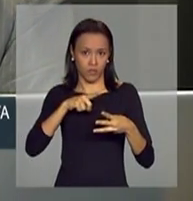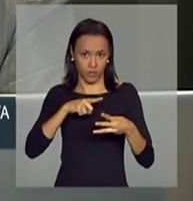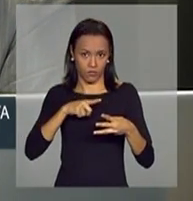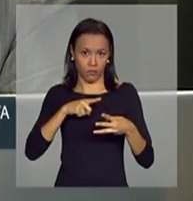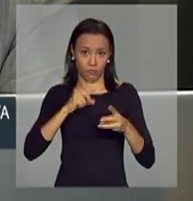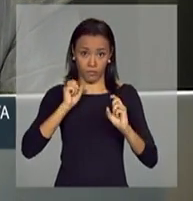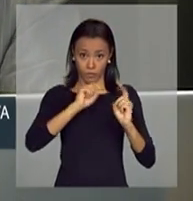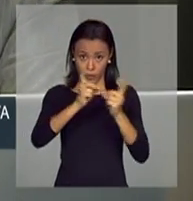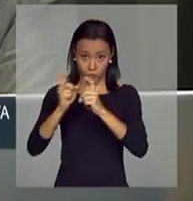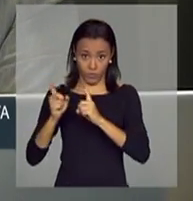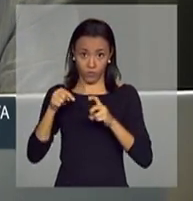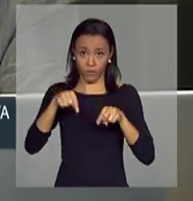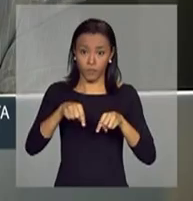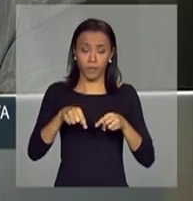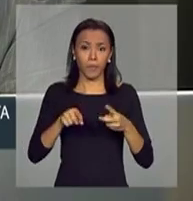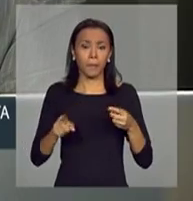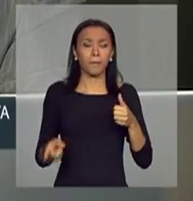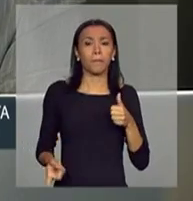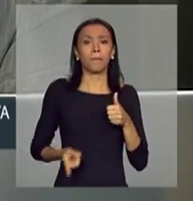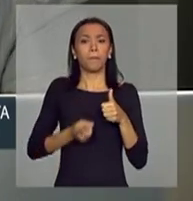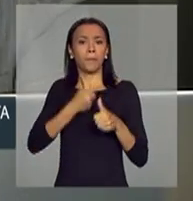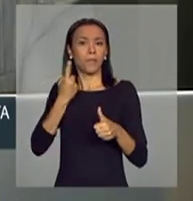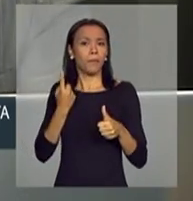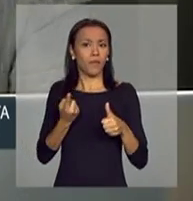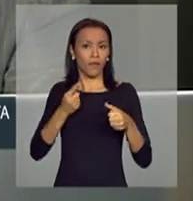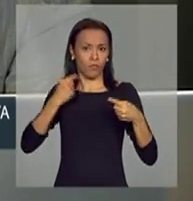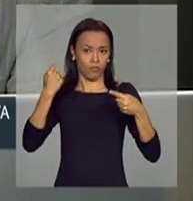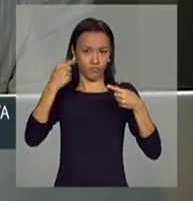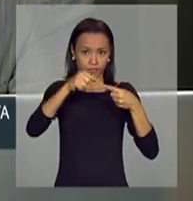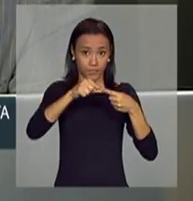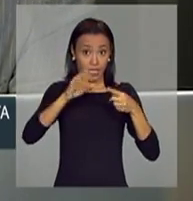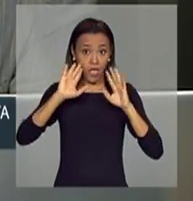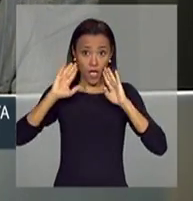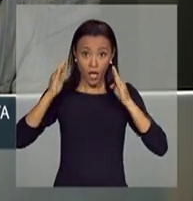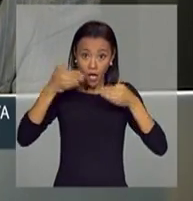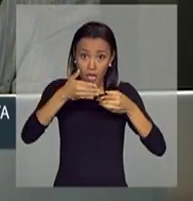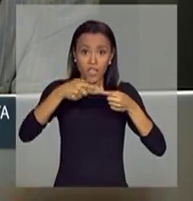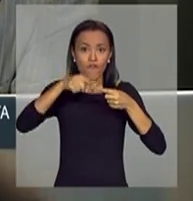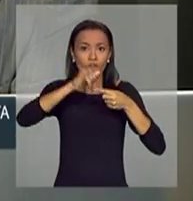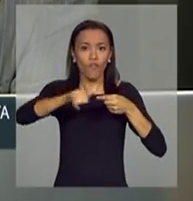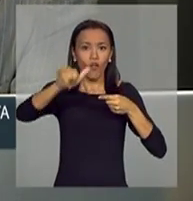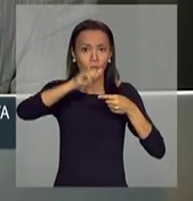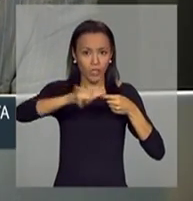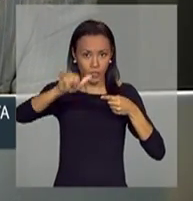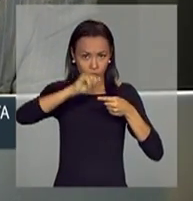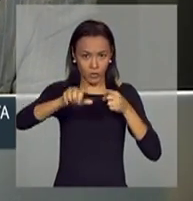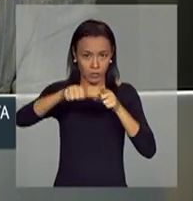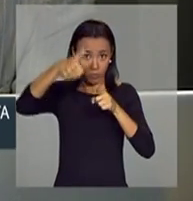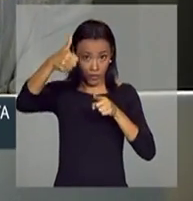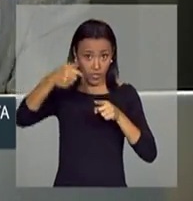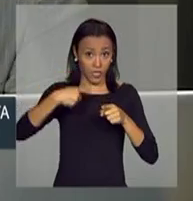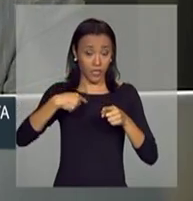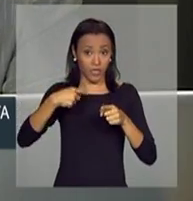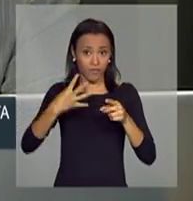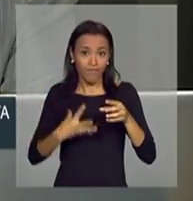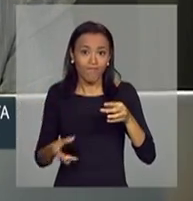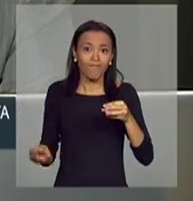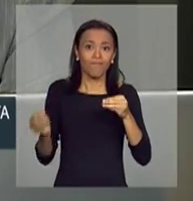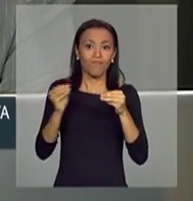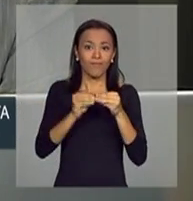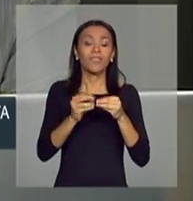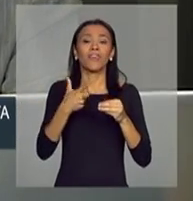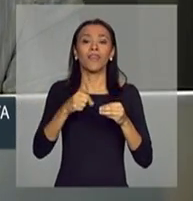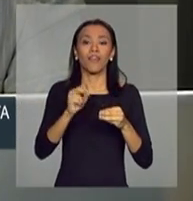escuchar. La primera cuestión en la impresionante información preliminar que presenta la doctora